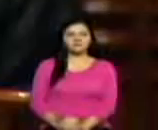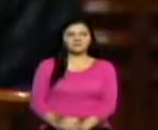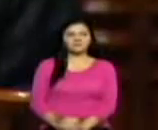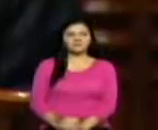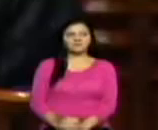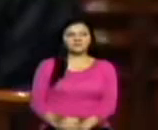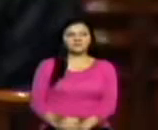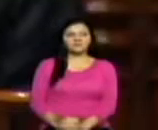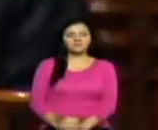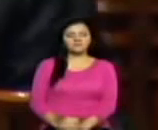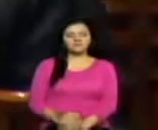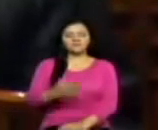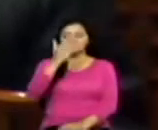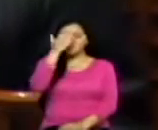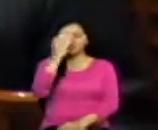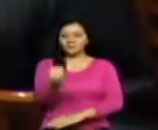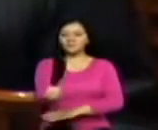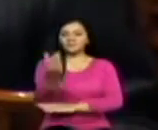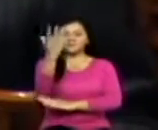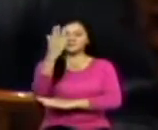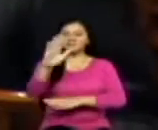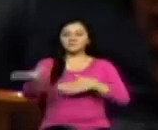gracias. Muy buenos días a todos.